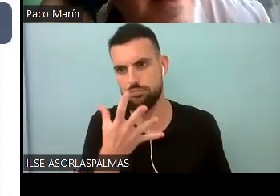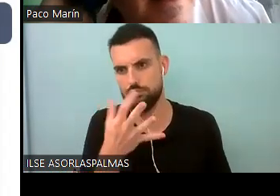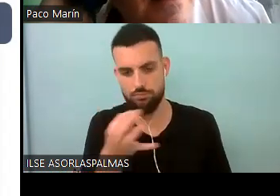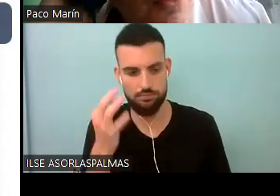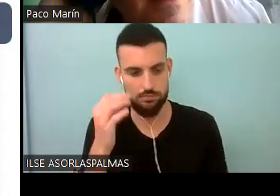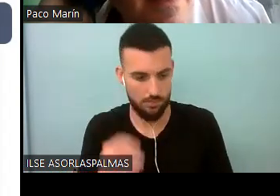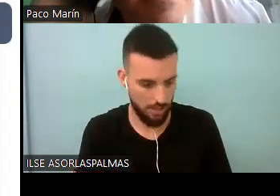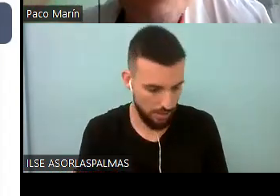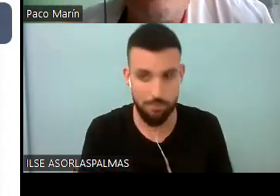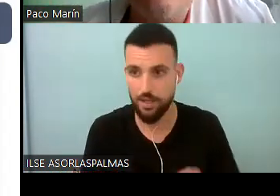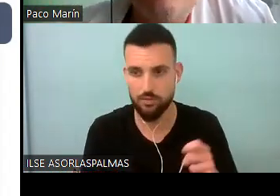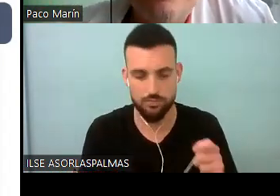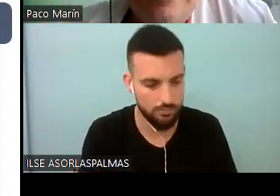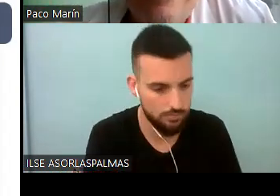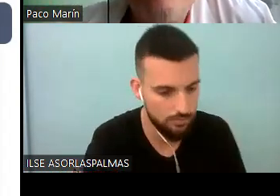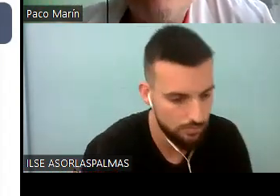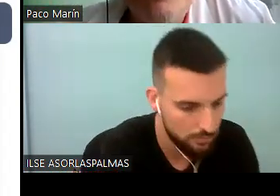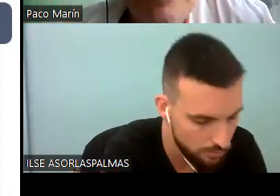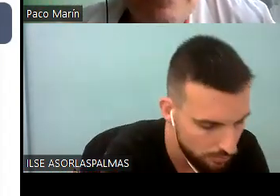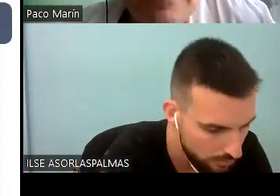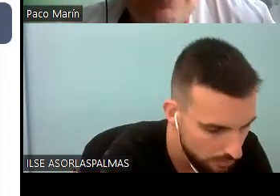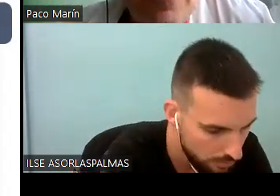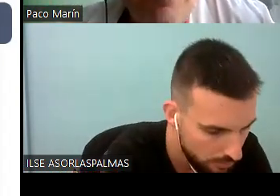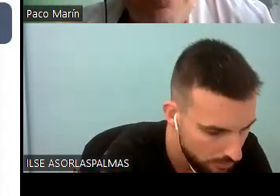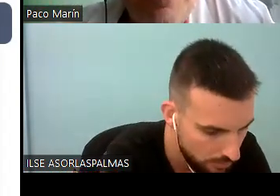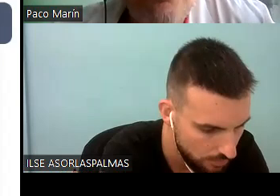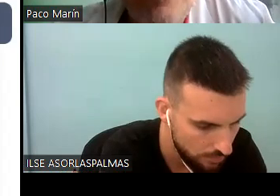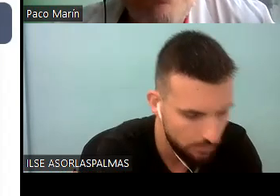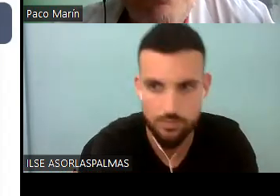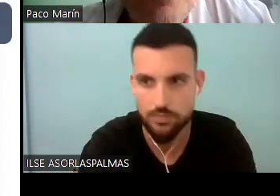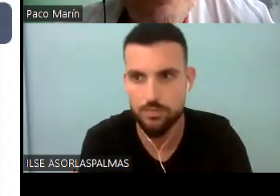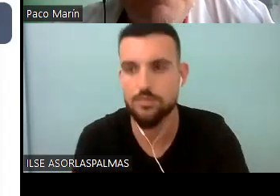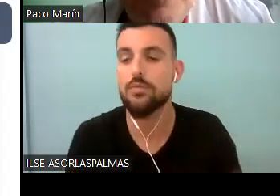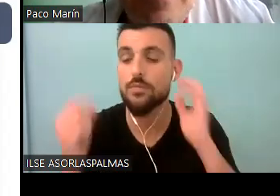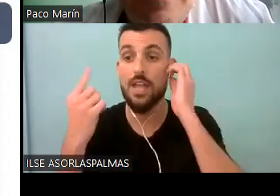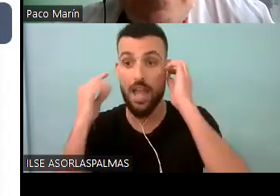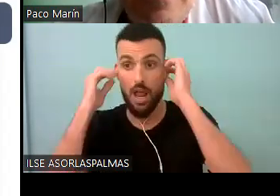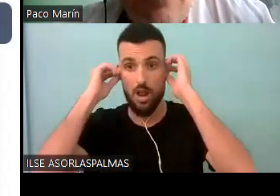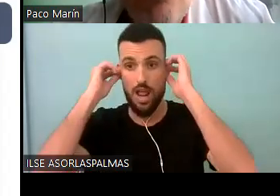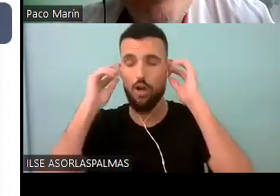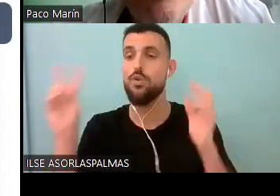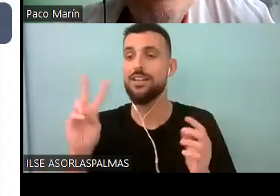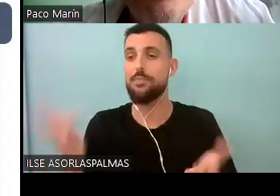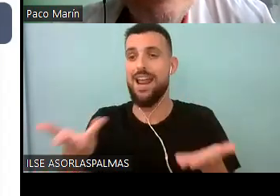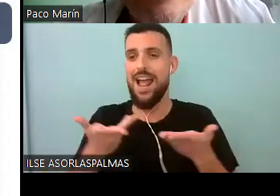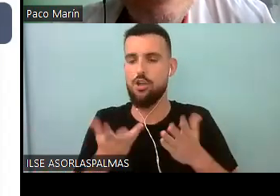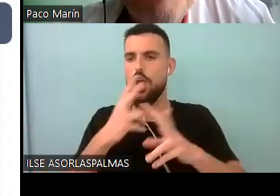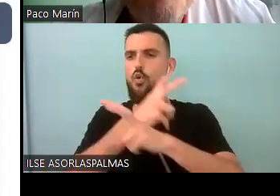fracción 2 de la vitamina K también tiene un efecto favorecedor sobre la formación de la masa